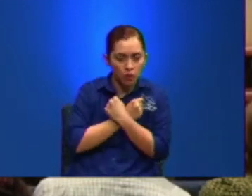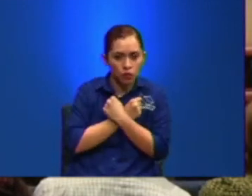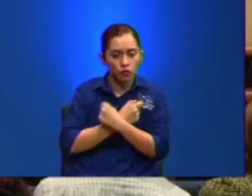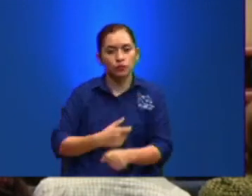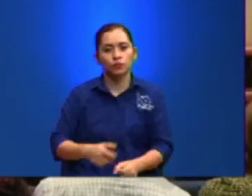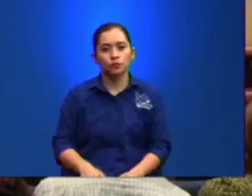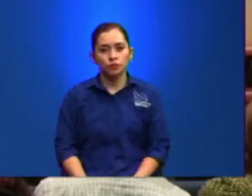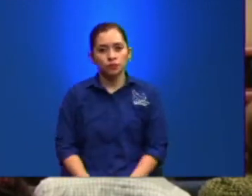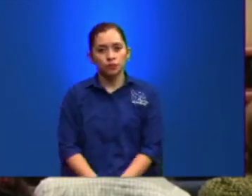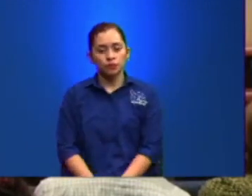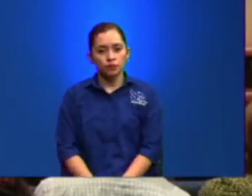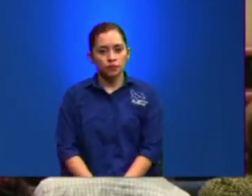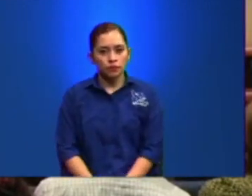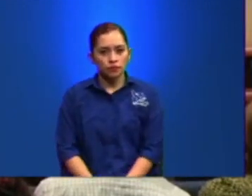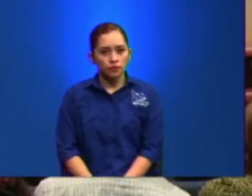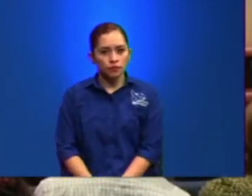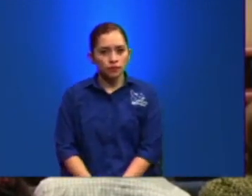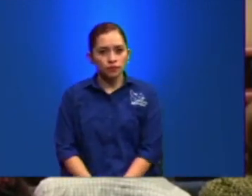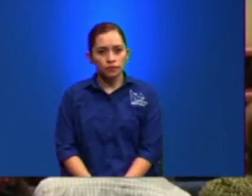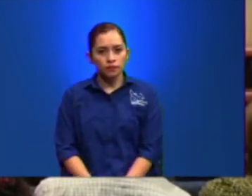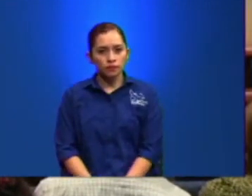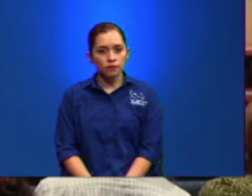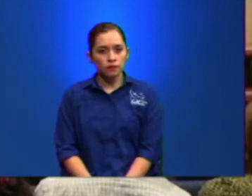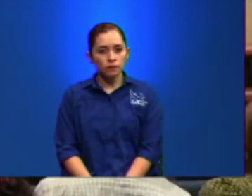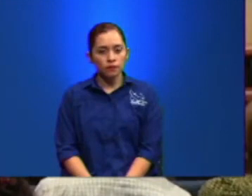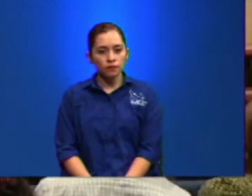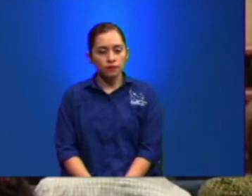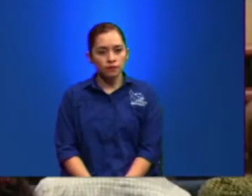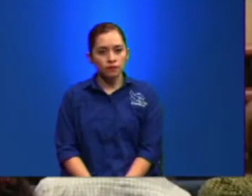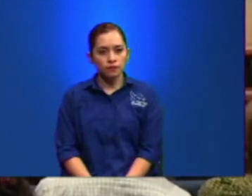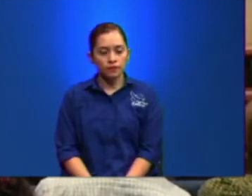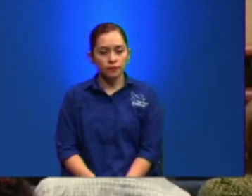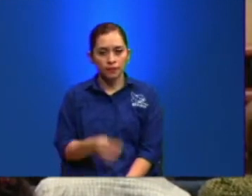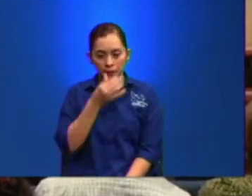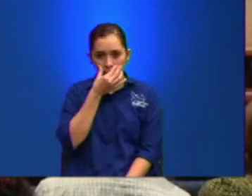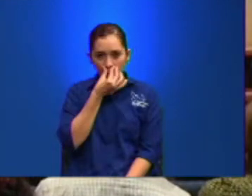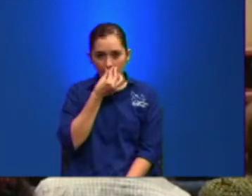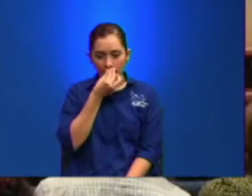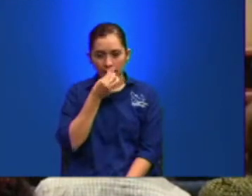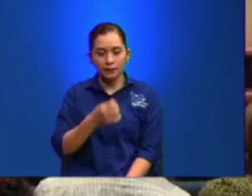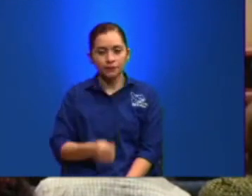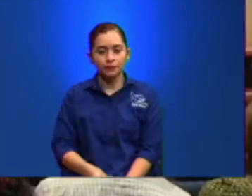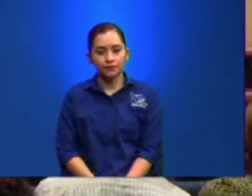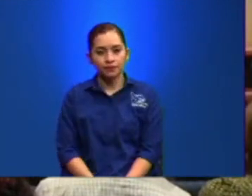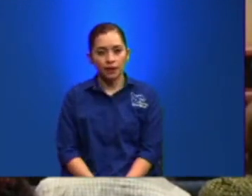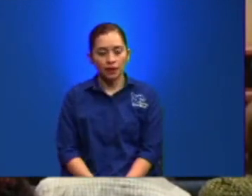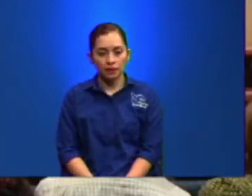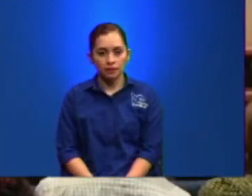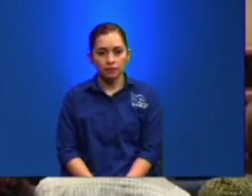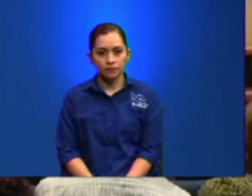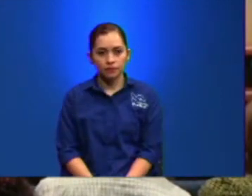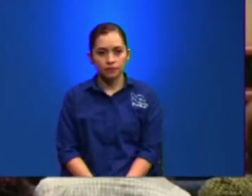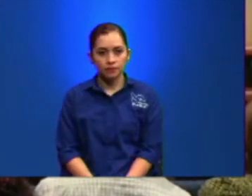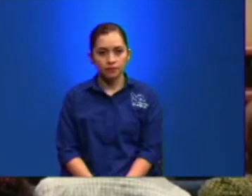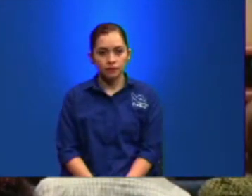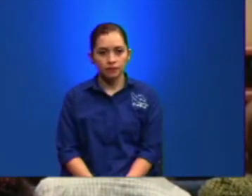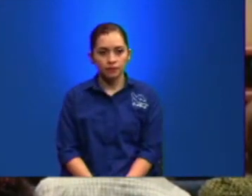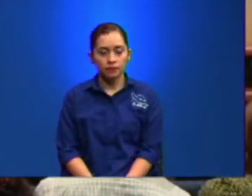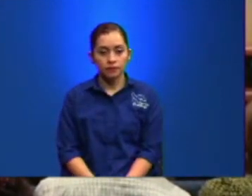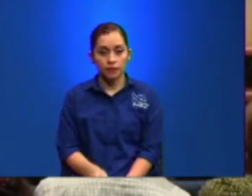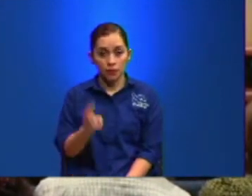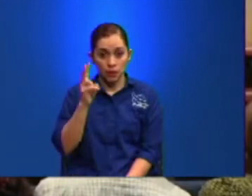bueno lo pusimos en este en esta especie de mapa mental en donde